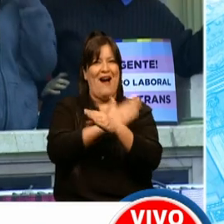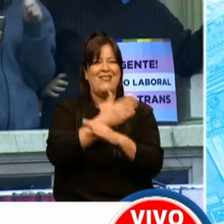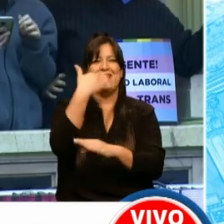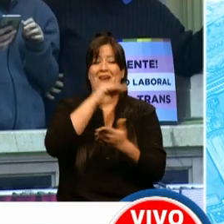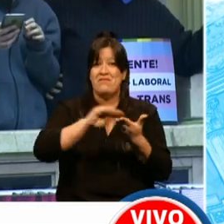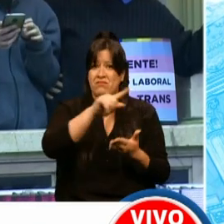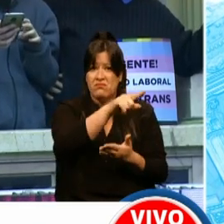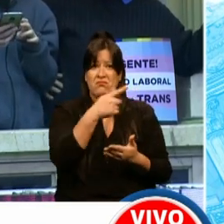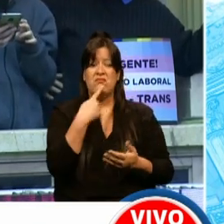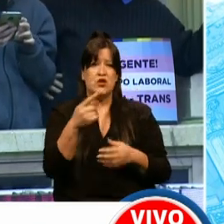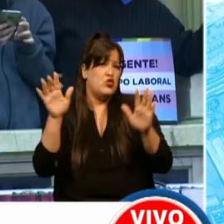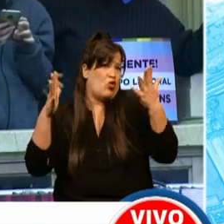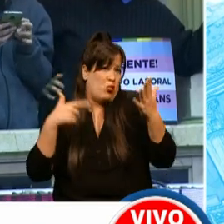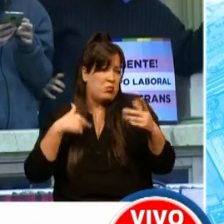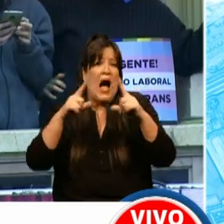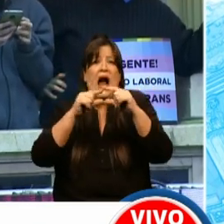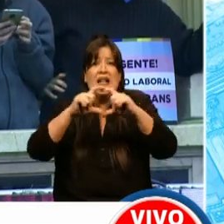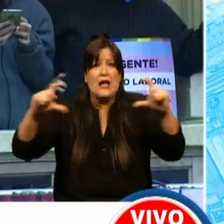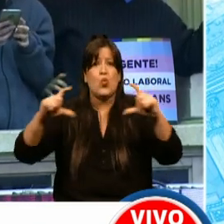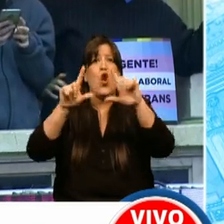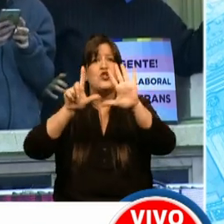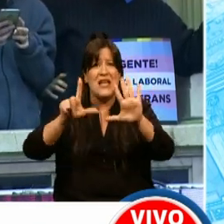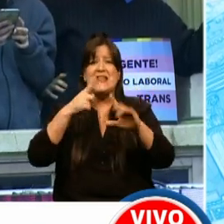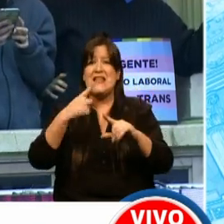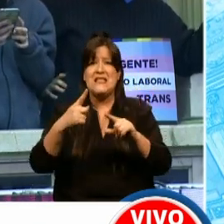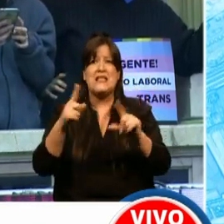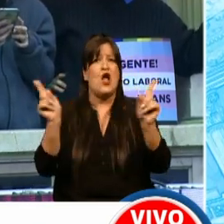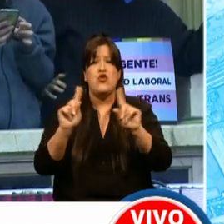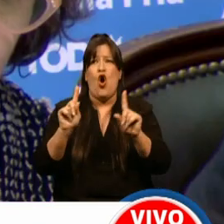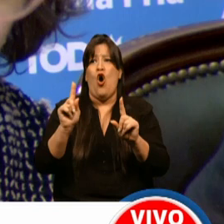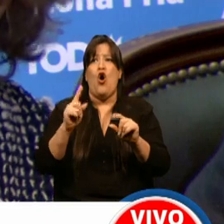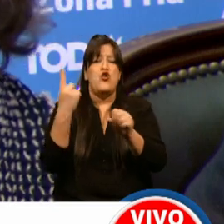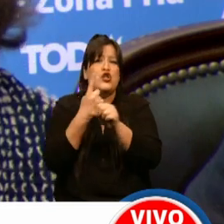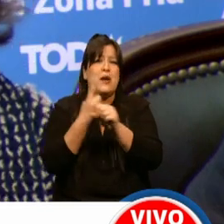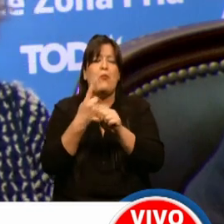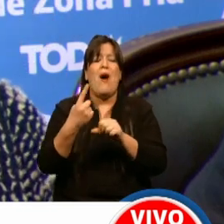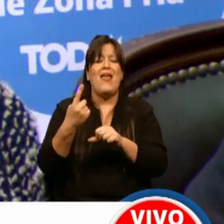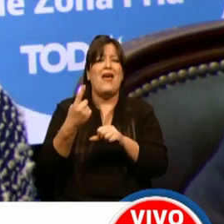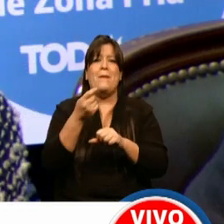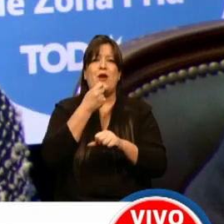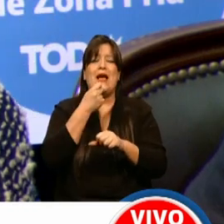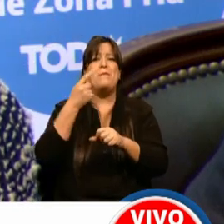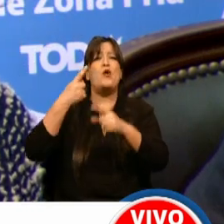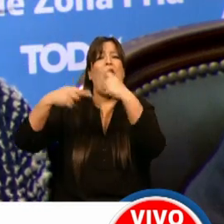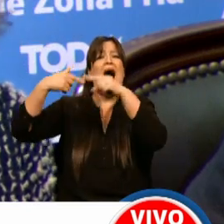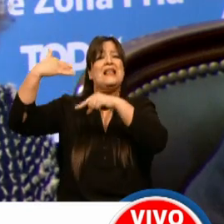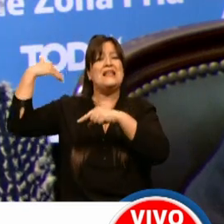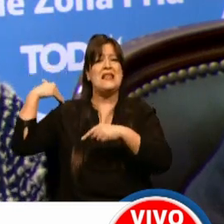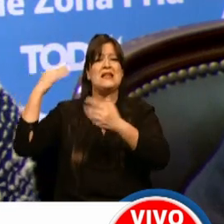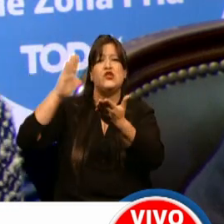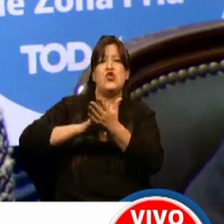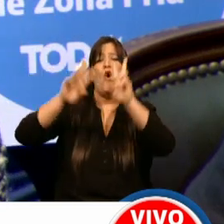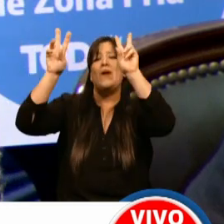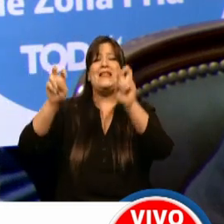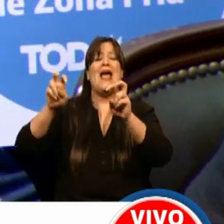yo festejo el artículo 7 que dice que no se tengan en cuenta los antecedentes en relación a